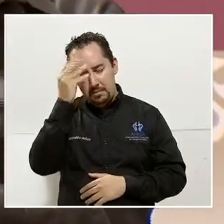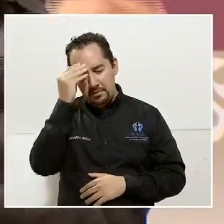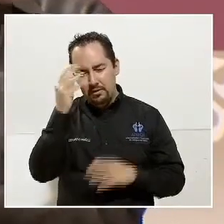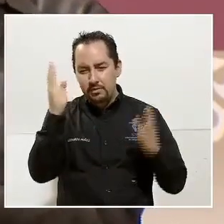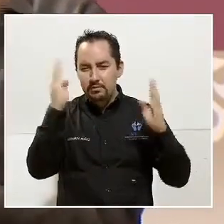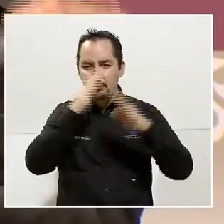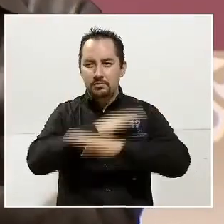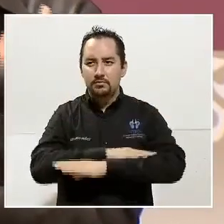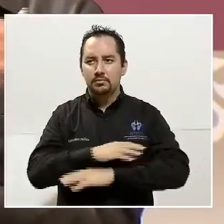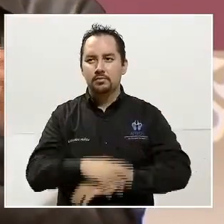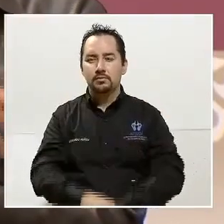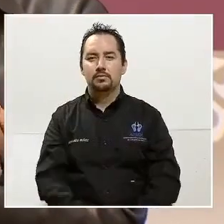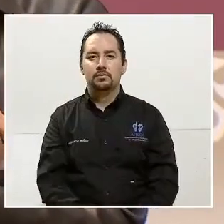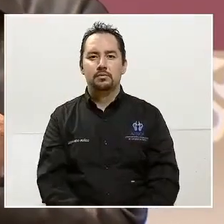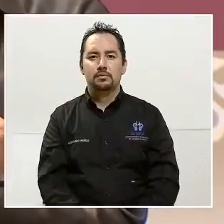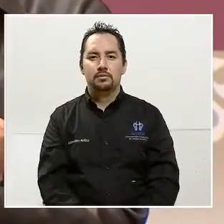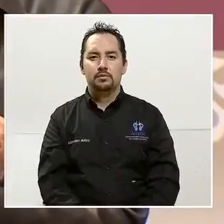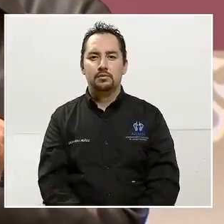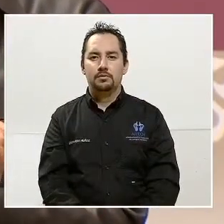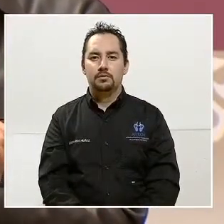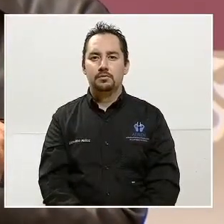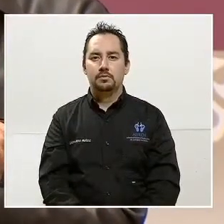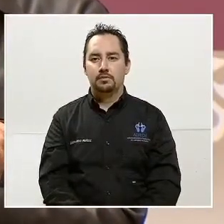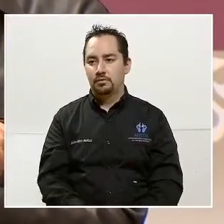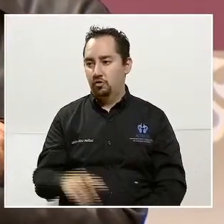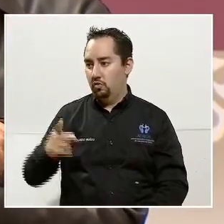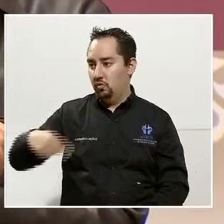Del flanco derecho,